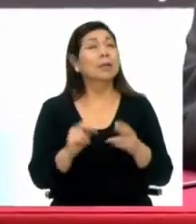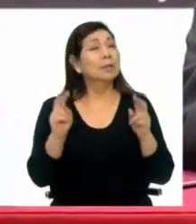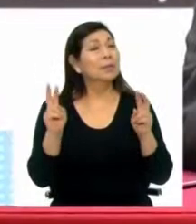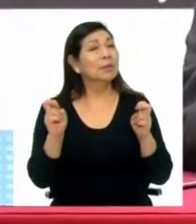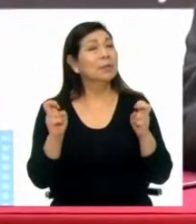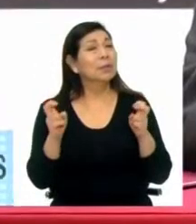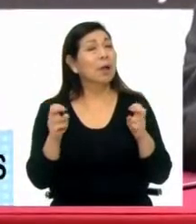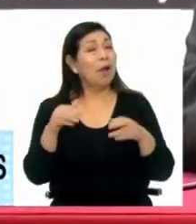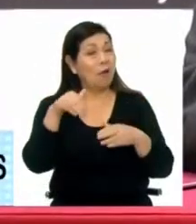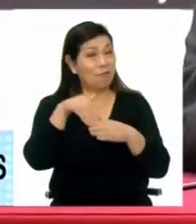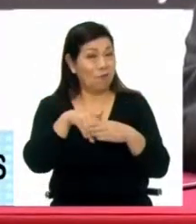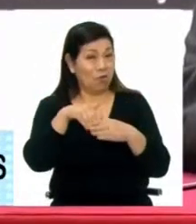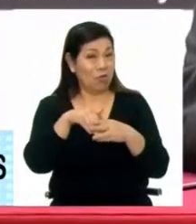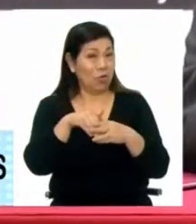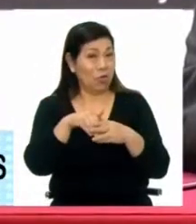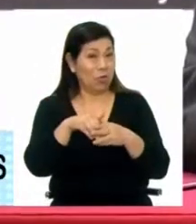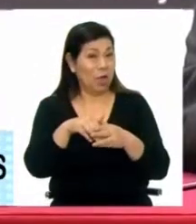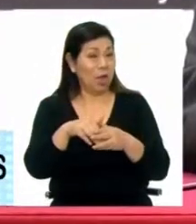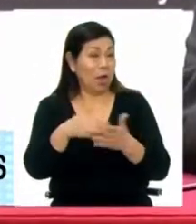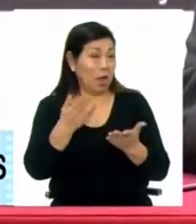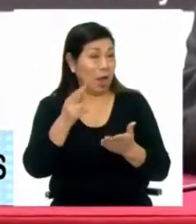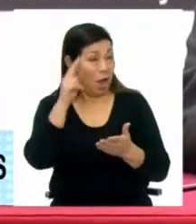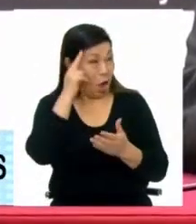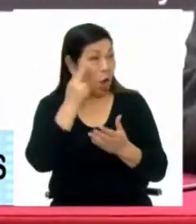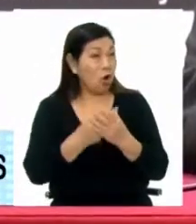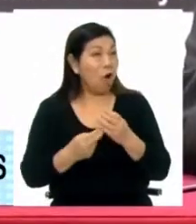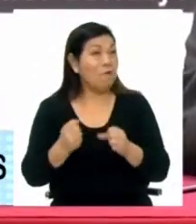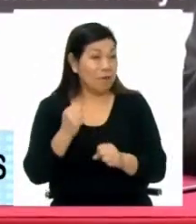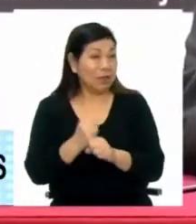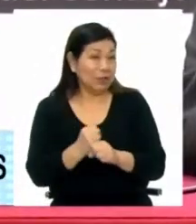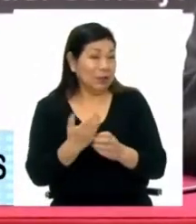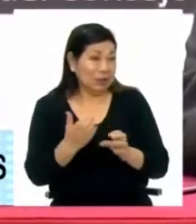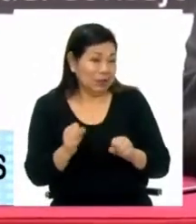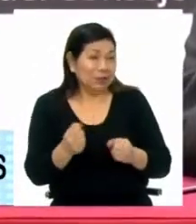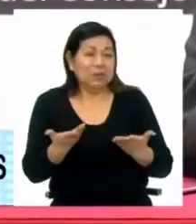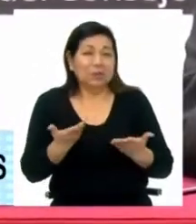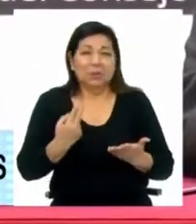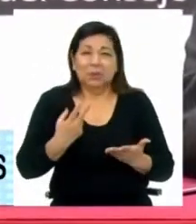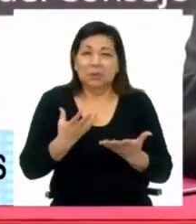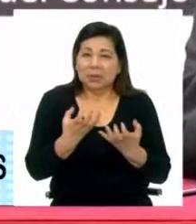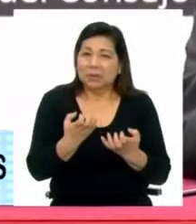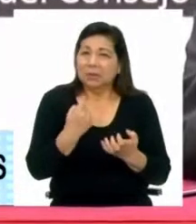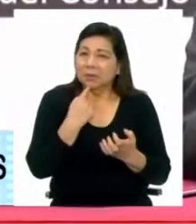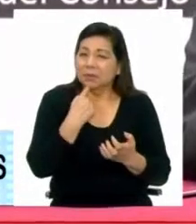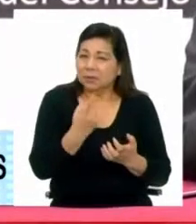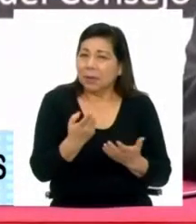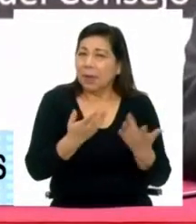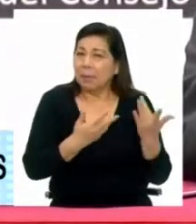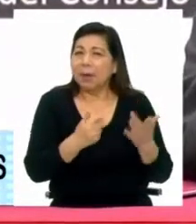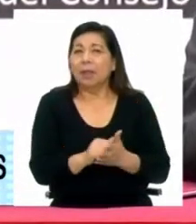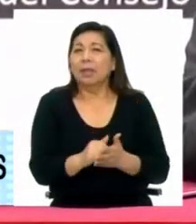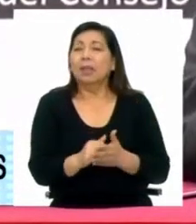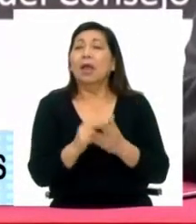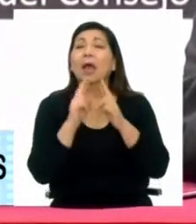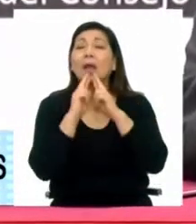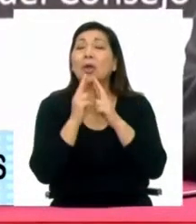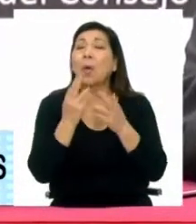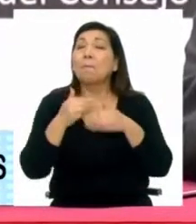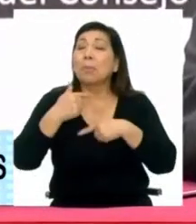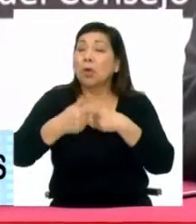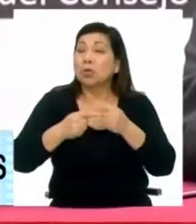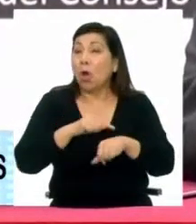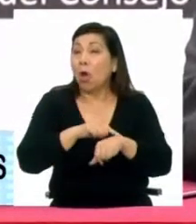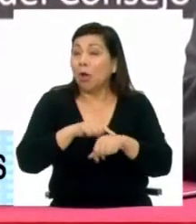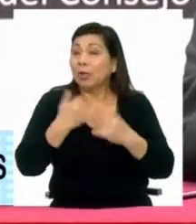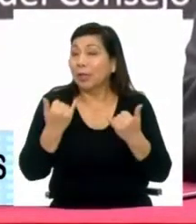tema del voto de confianza y cómo llegamos, como repito, nosotros lo que estamos esperando es resolver en las